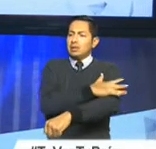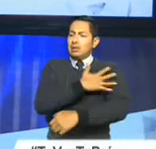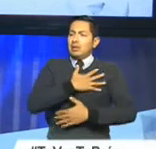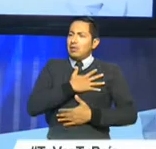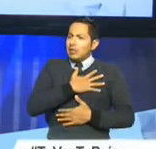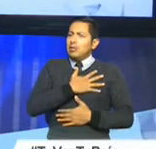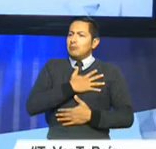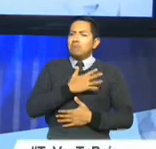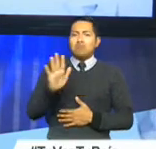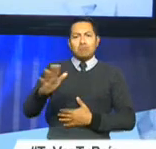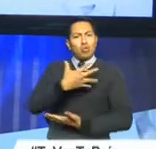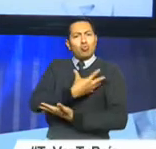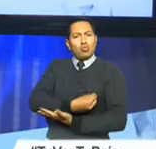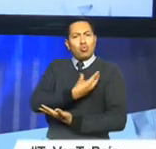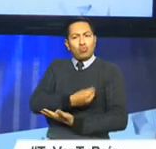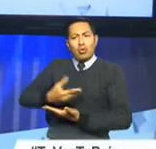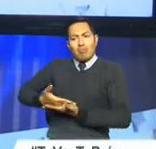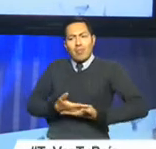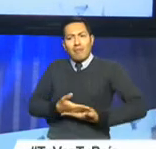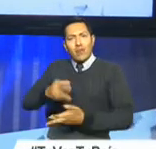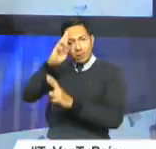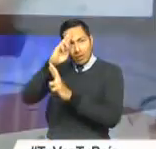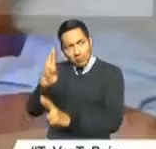práctica durante los primeros 2 años de vida.